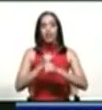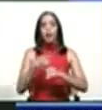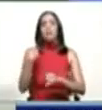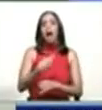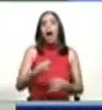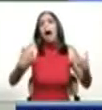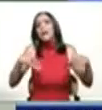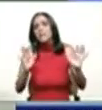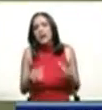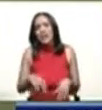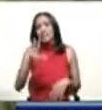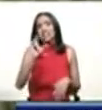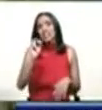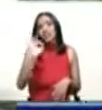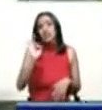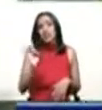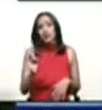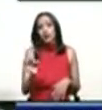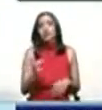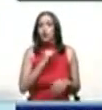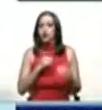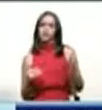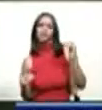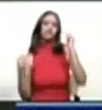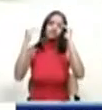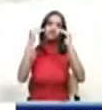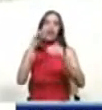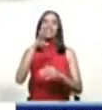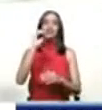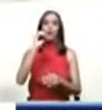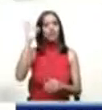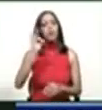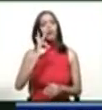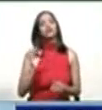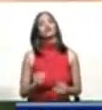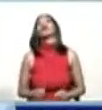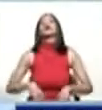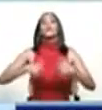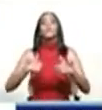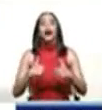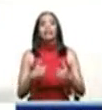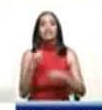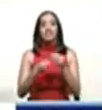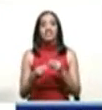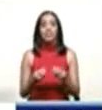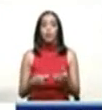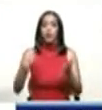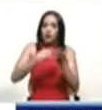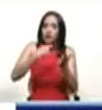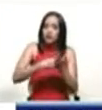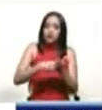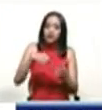pagaban 30%, la llevamos a 50%, y además creamos el impuesto de extracción